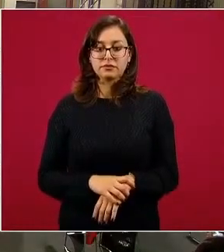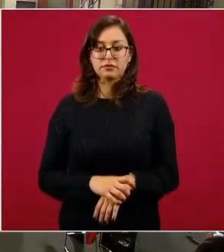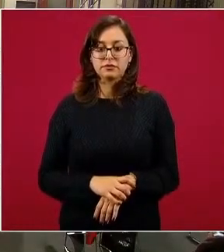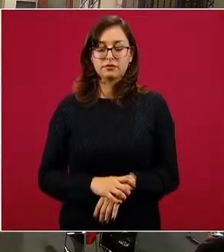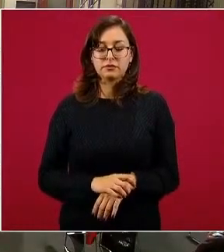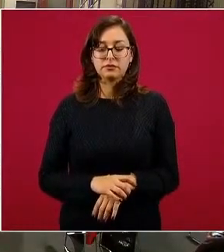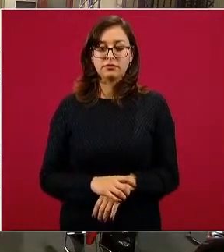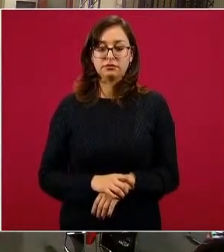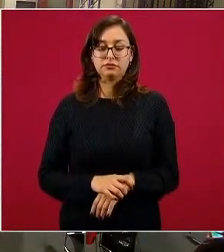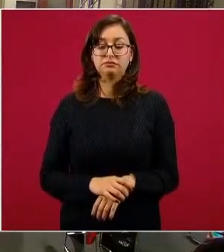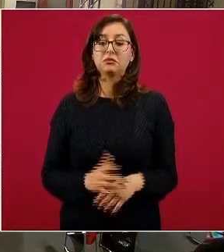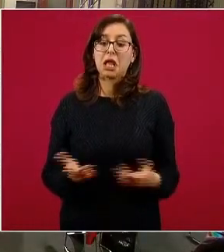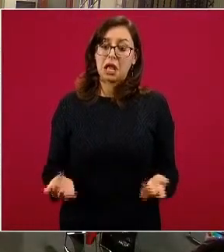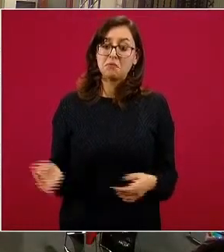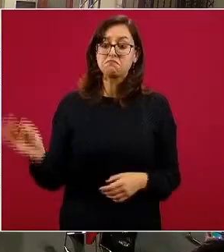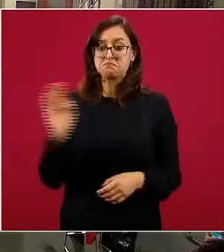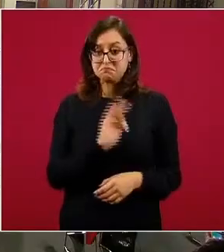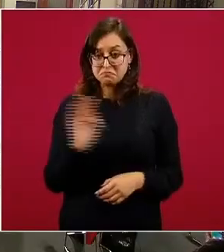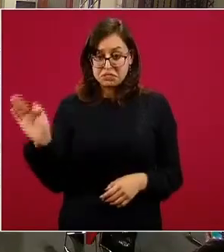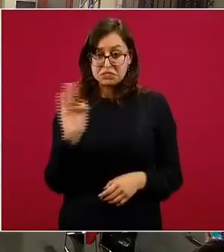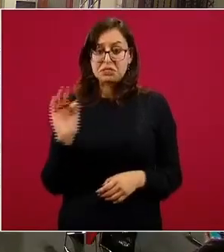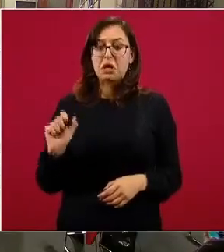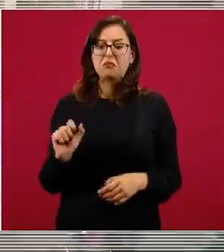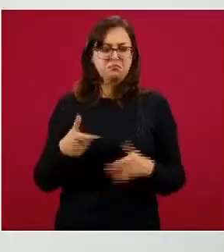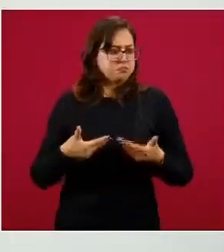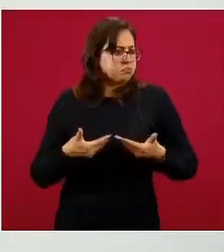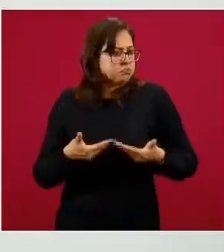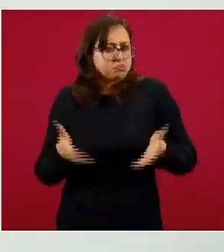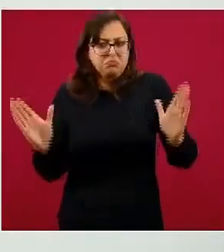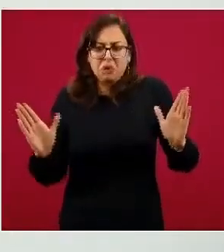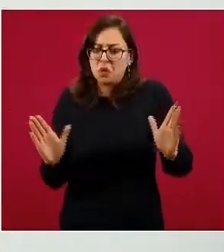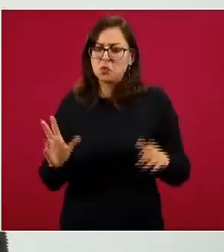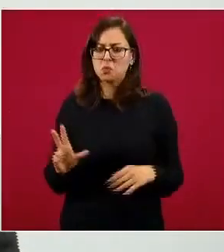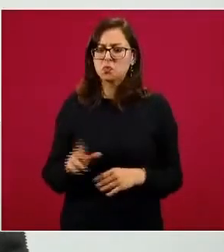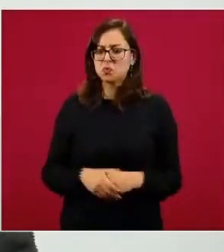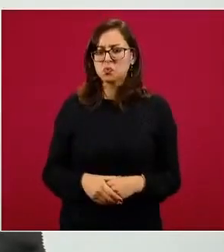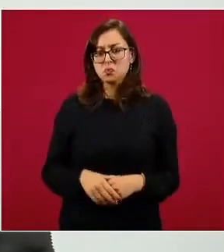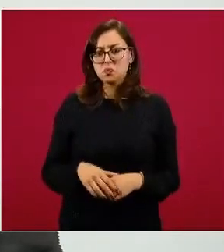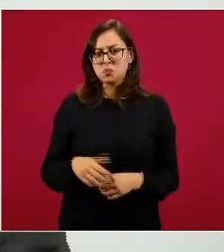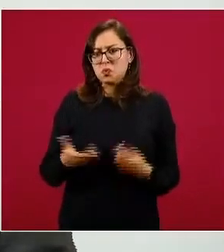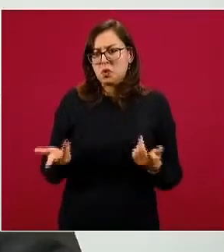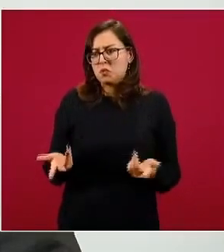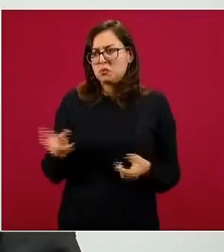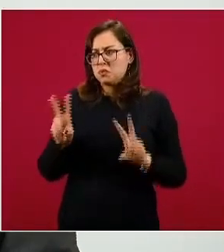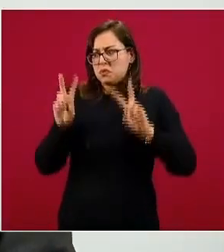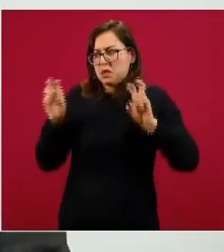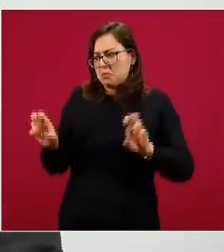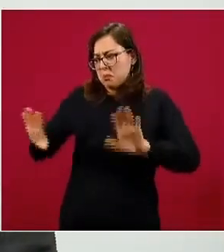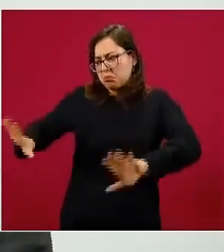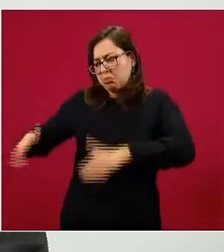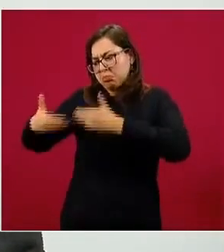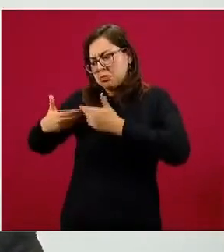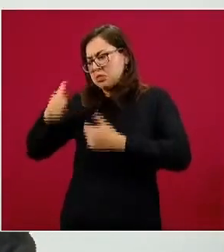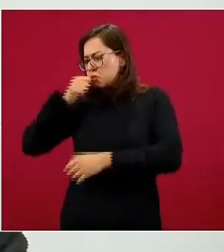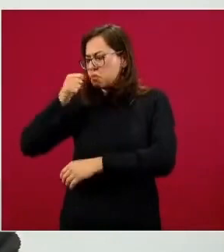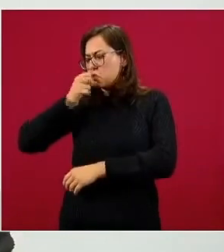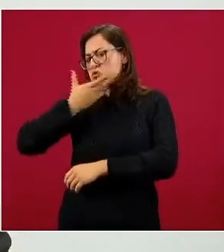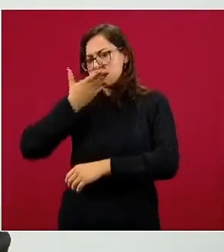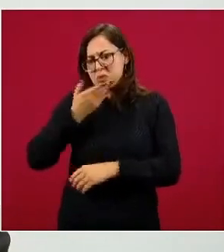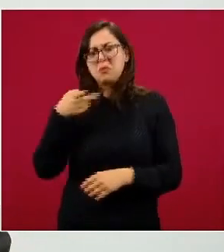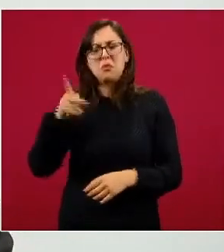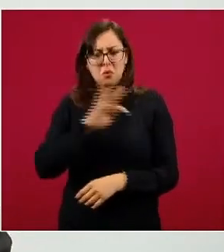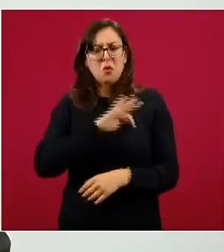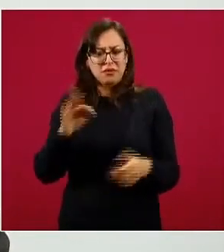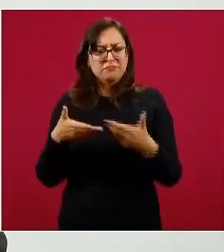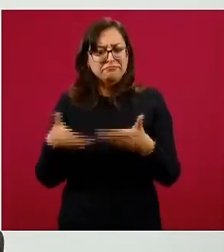Puede o no, es decir, no hay ningún problema de hacerlo público, no es costumbre que se haga público, por ser un tema de interés público no hay ningún inconveniente, pero